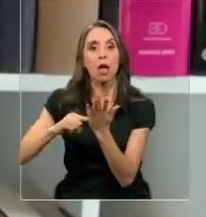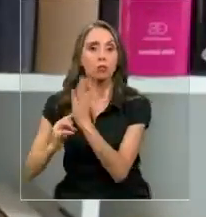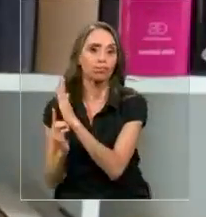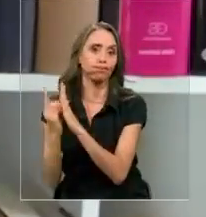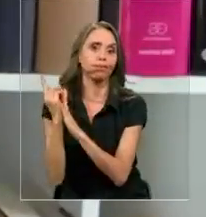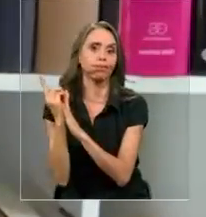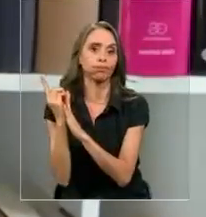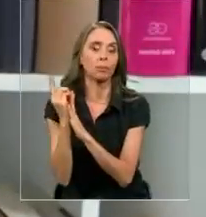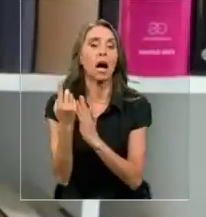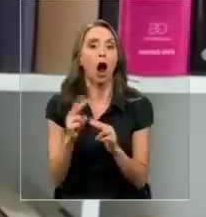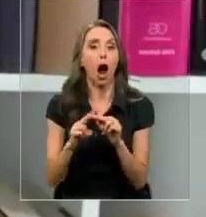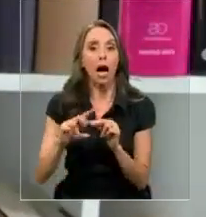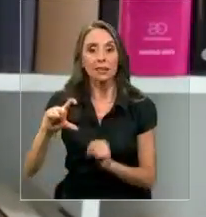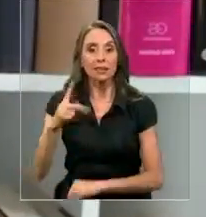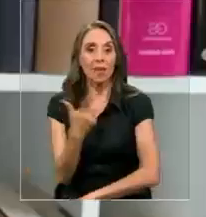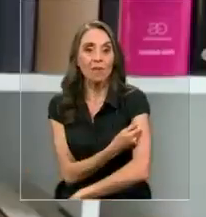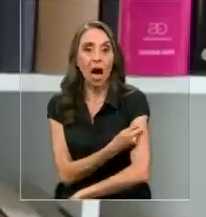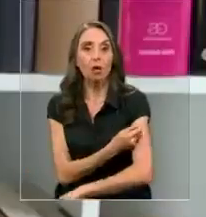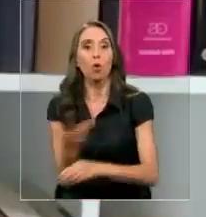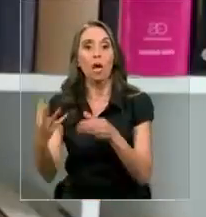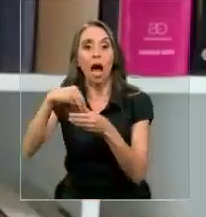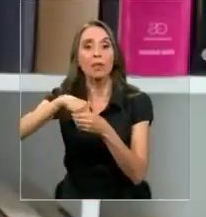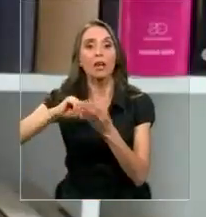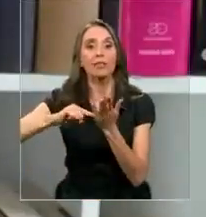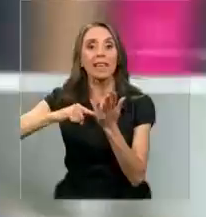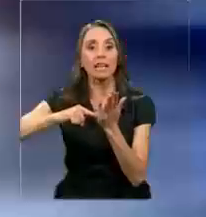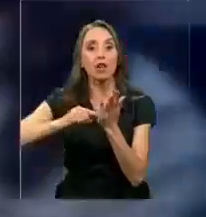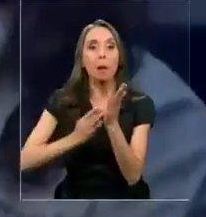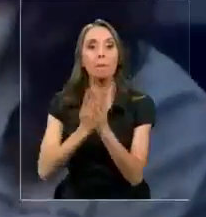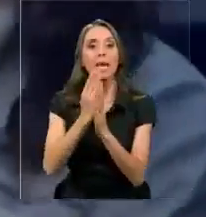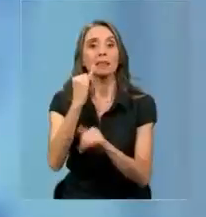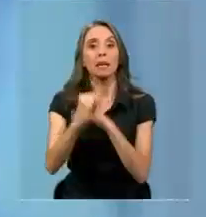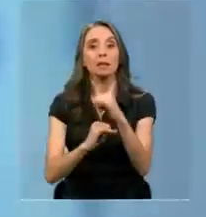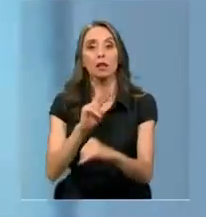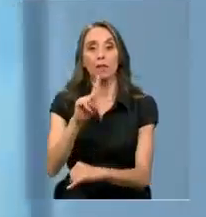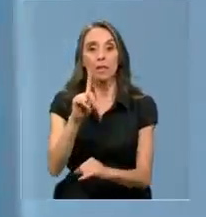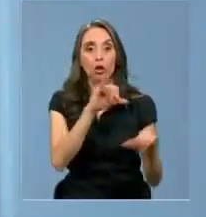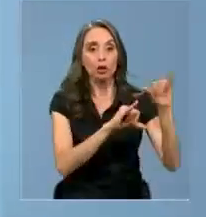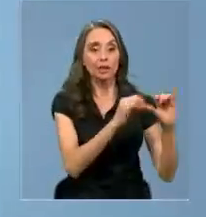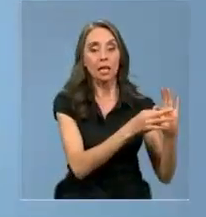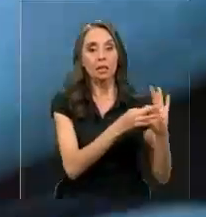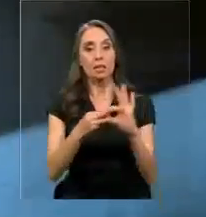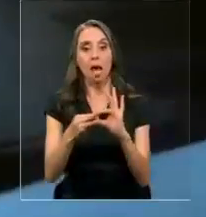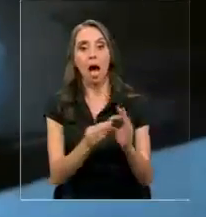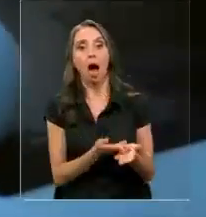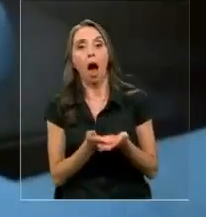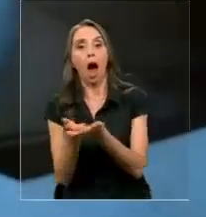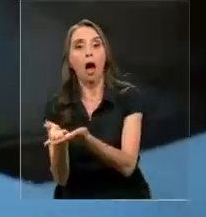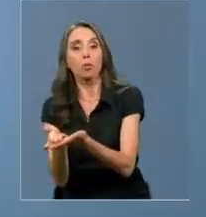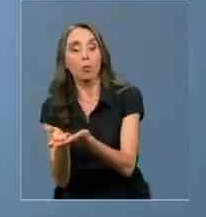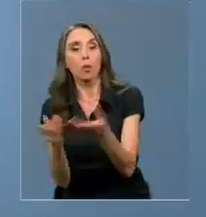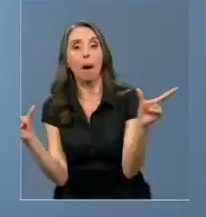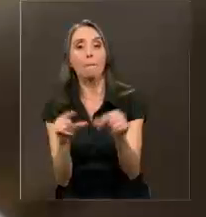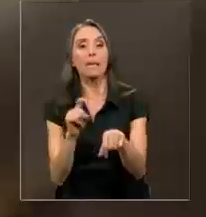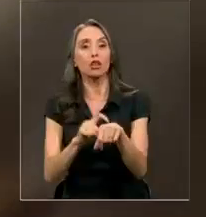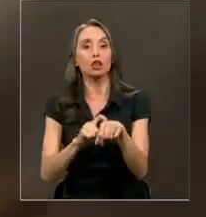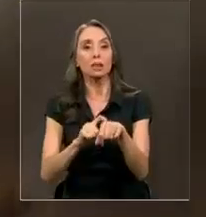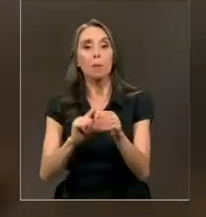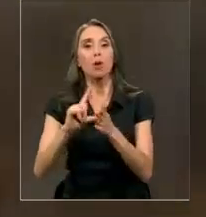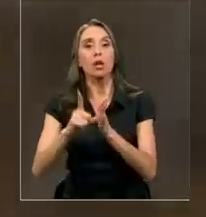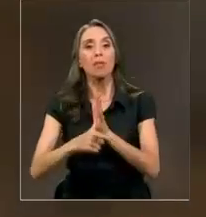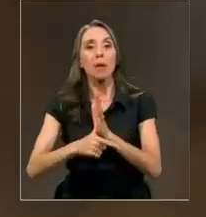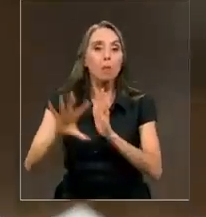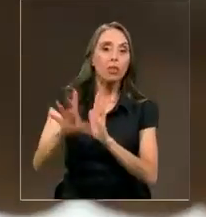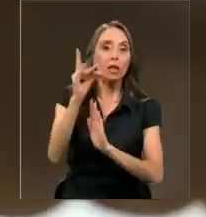tecnología. Estamos desarrollando una vacuna con tecnología de comienzos del siglo XXI. La ciencia se unió de manera colaborativa, reduciendo el tiempo de desarrollo